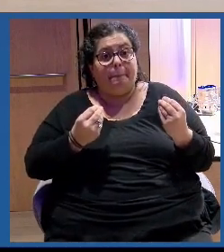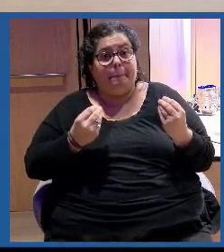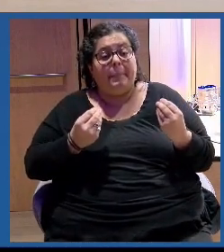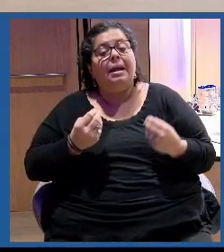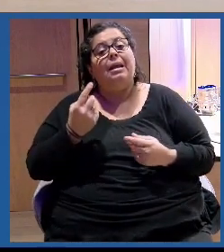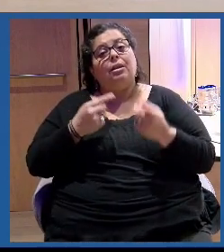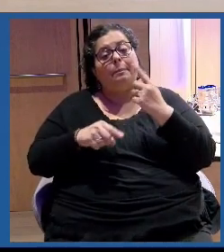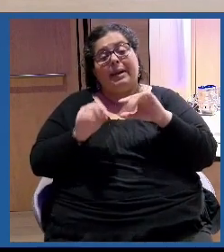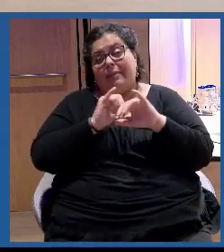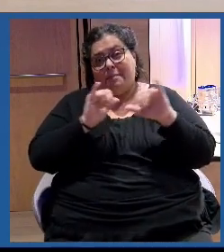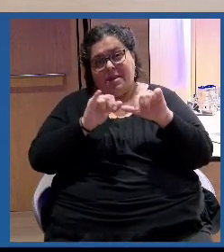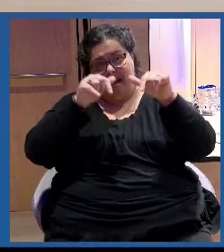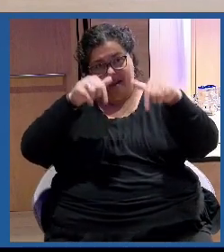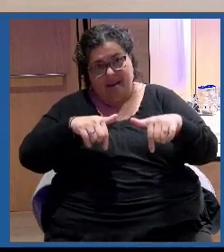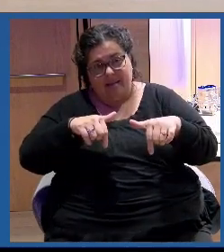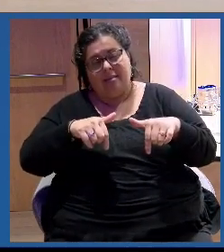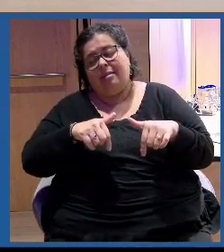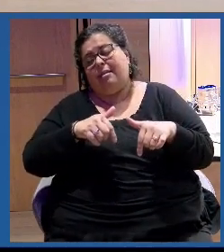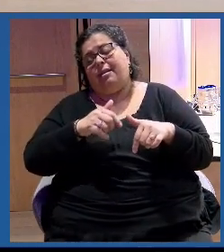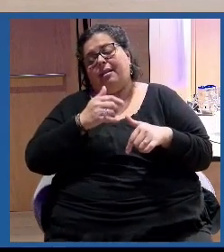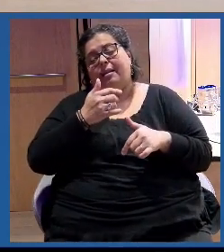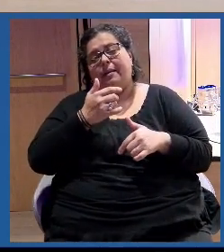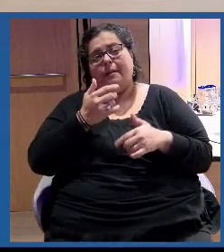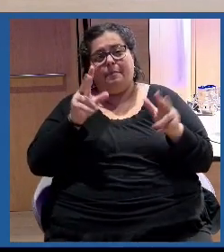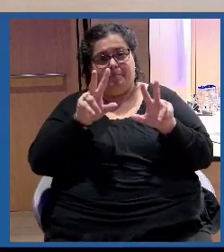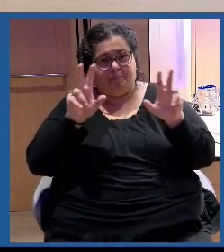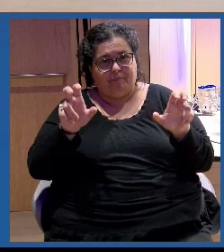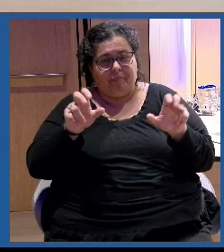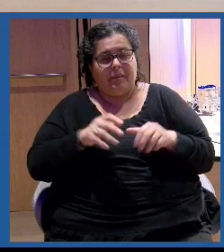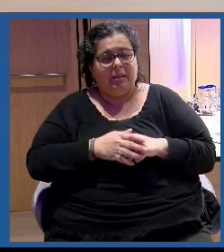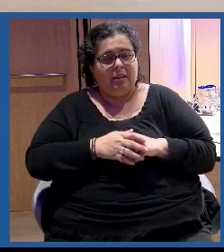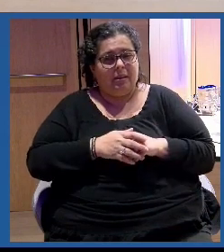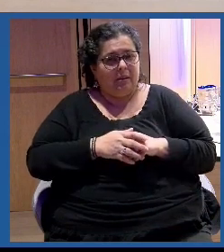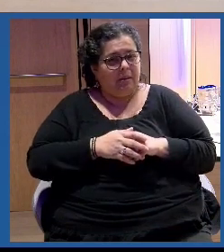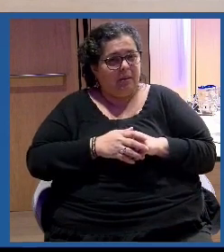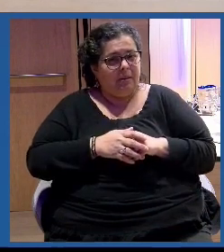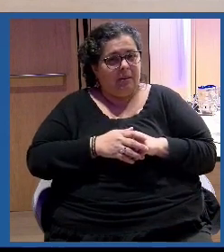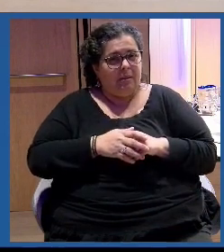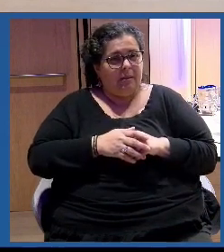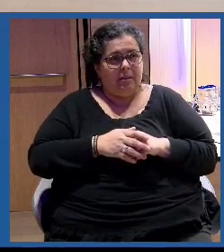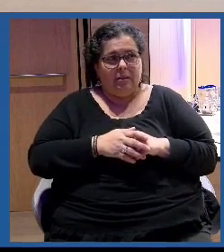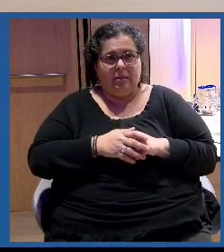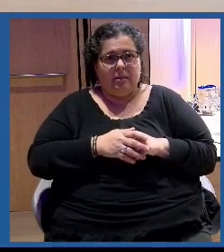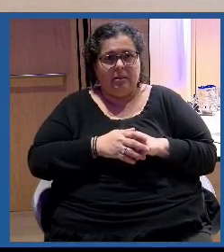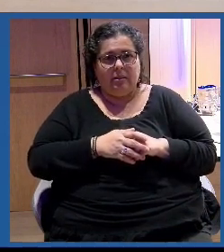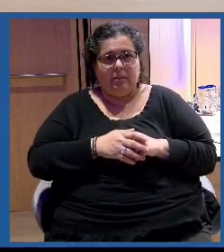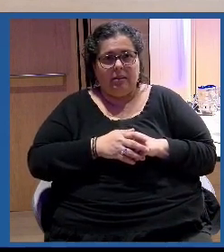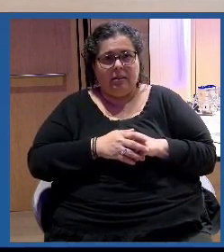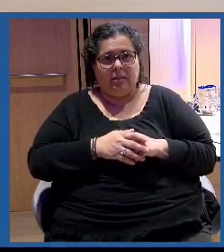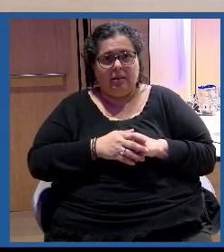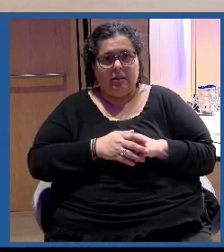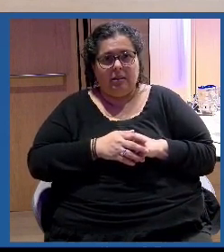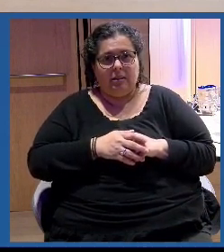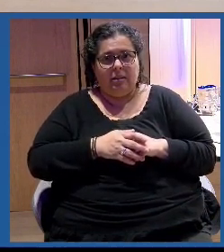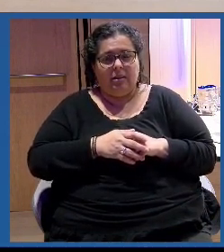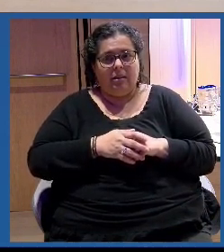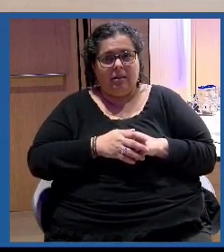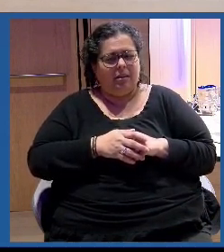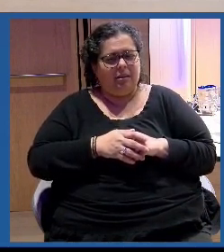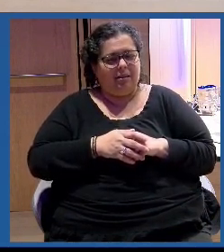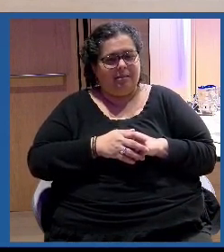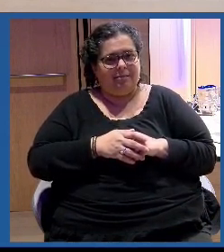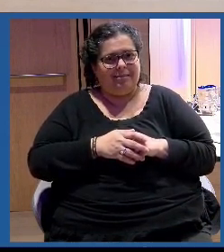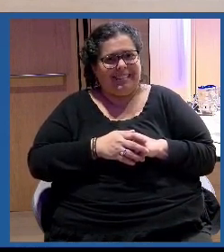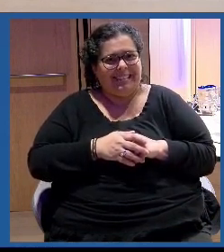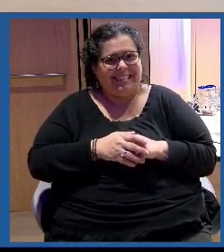Para cerrar un poco ya anécdotas que he contado, usted se define como india o como negra, aún sucede en Colombia. Usted